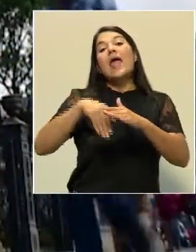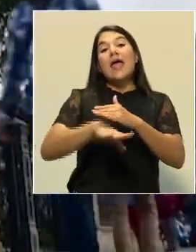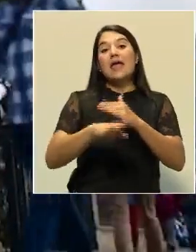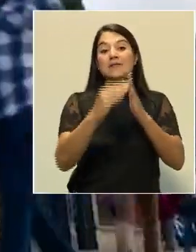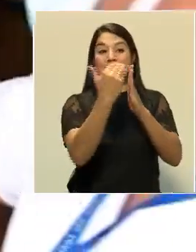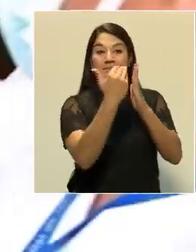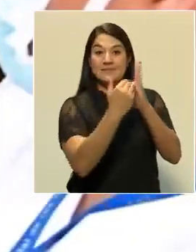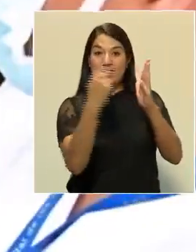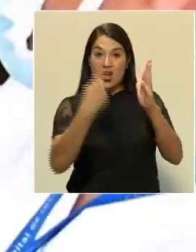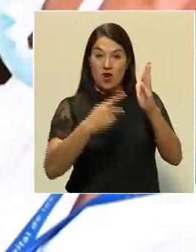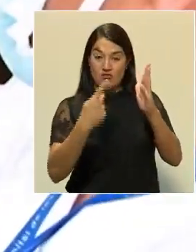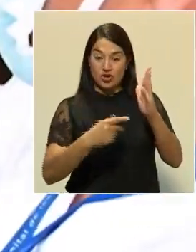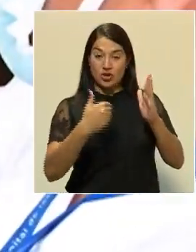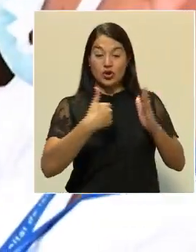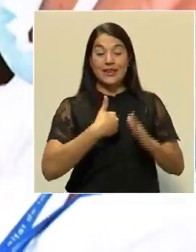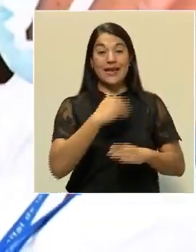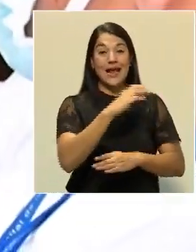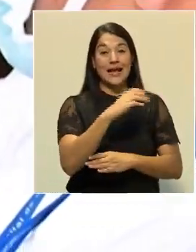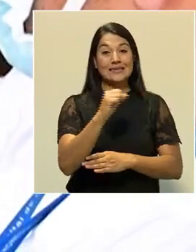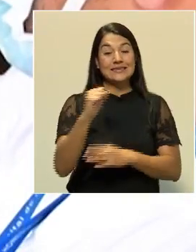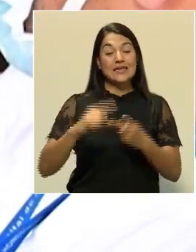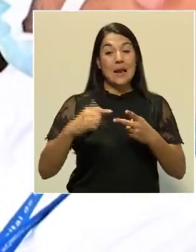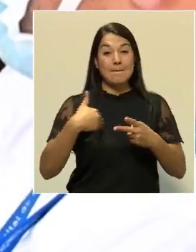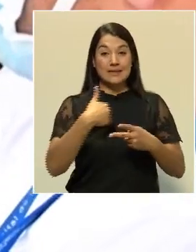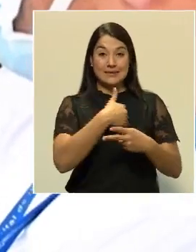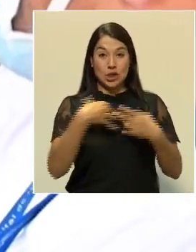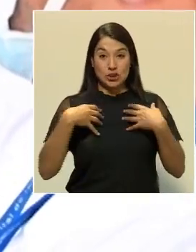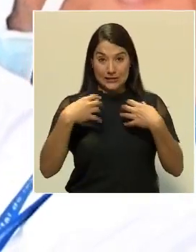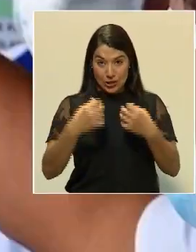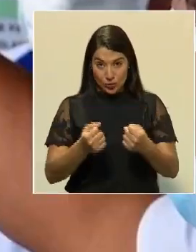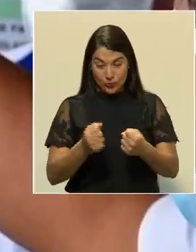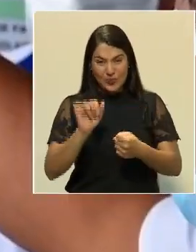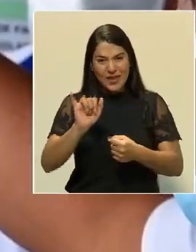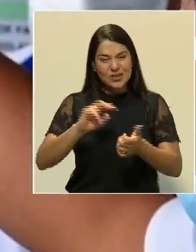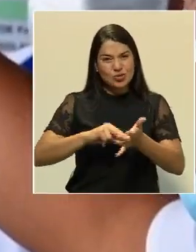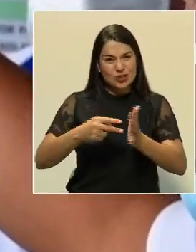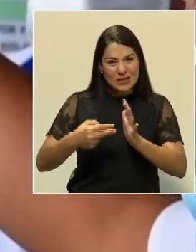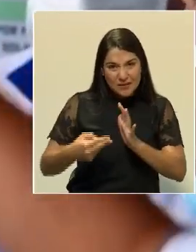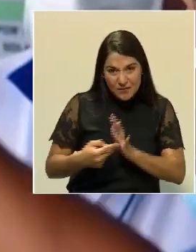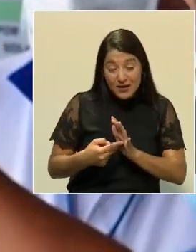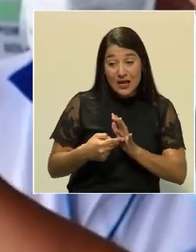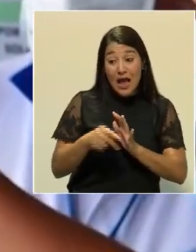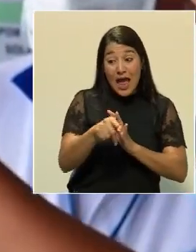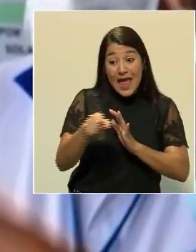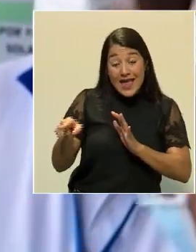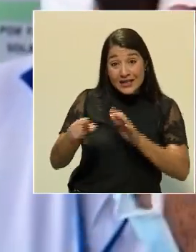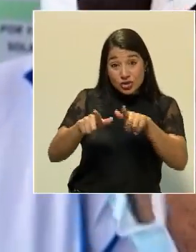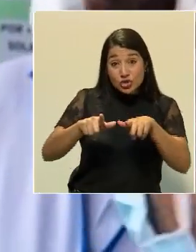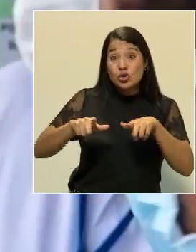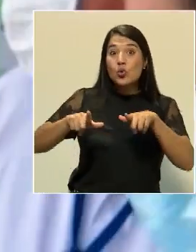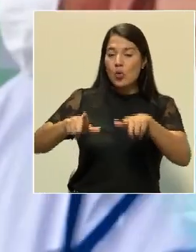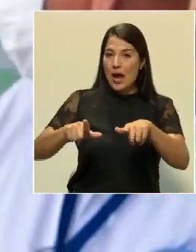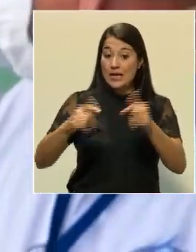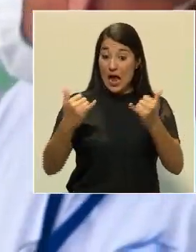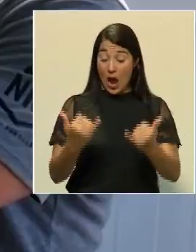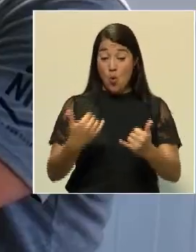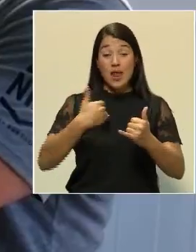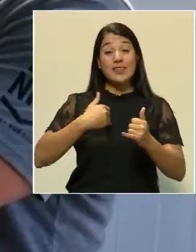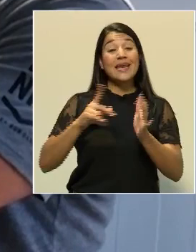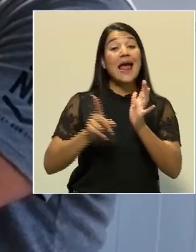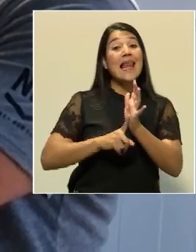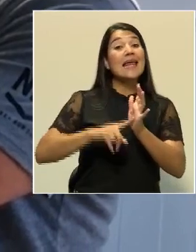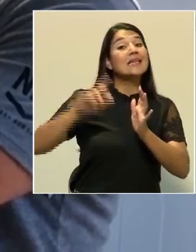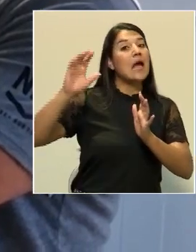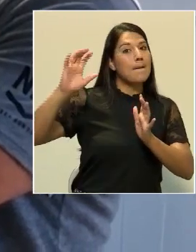Costarricense de Seguro Social y el Ministerio de Salud, lo que significa que las zonas corren peligro de pasar de alerta amarilla a